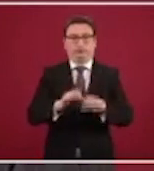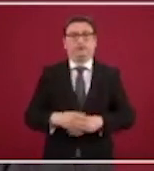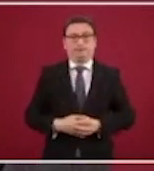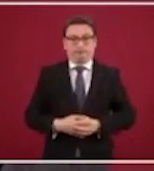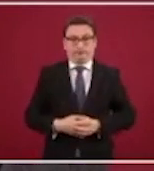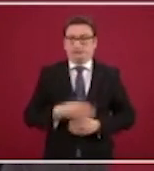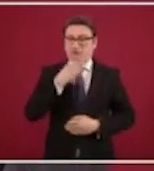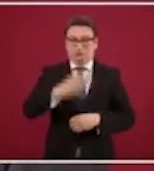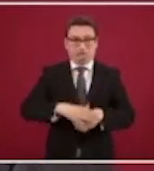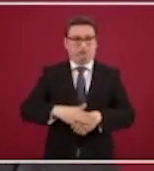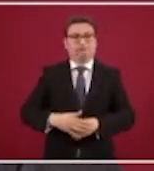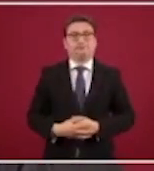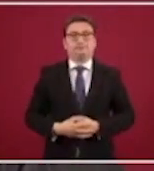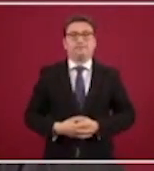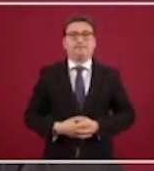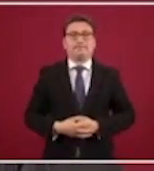señalar,